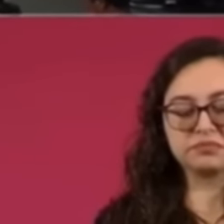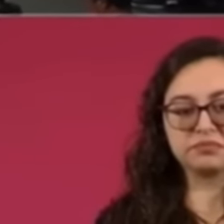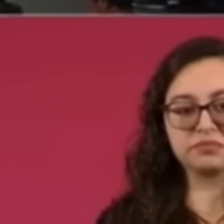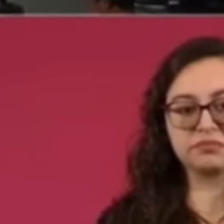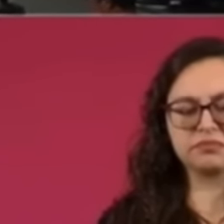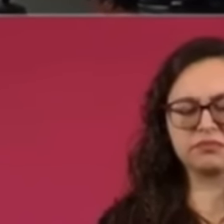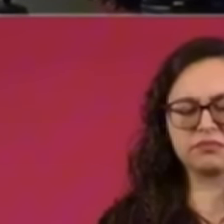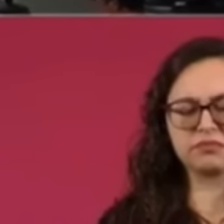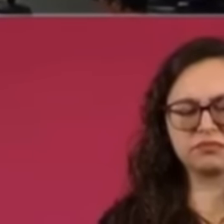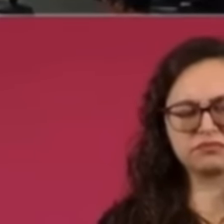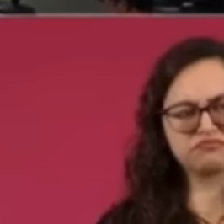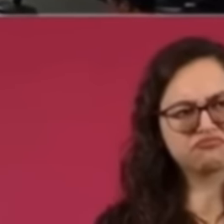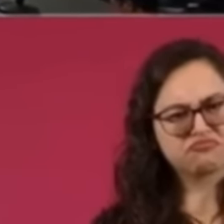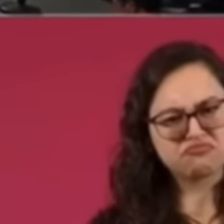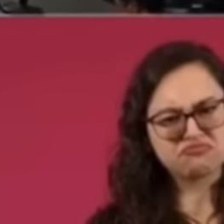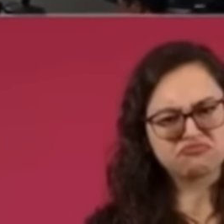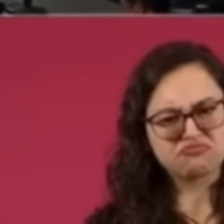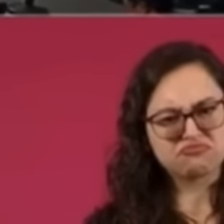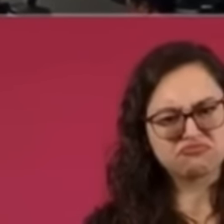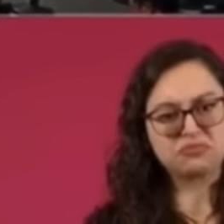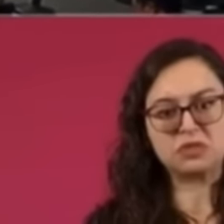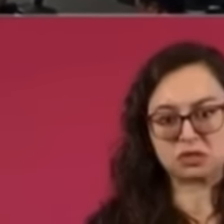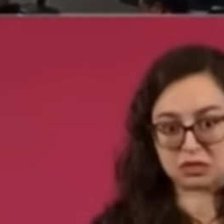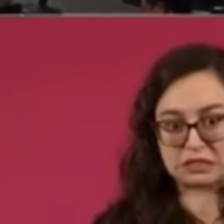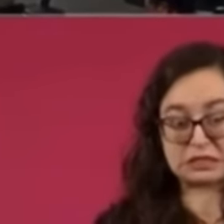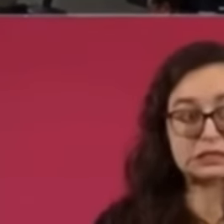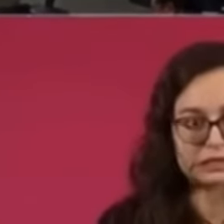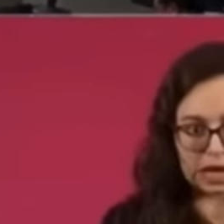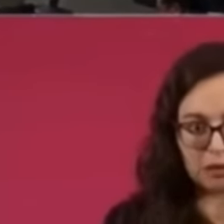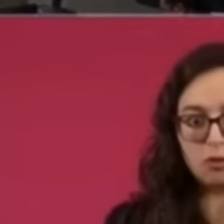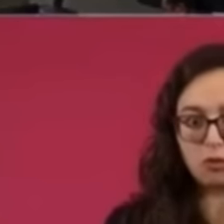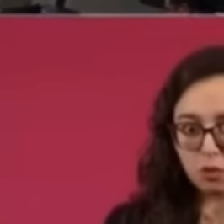O sea que vamos a prepararnos todos,